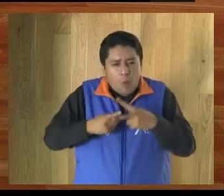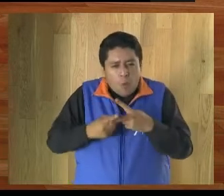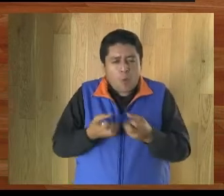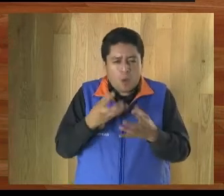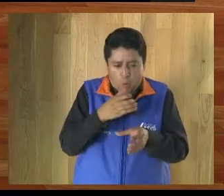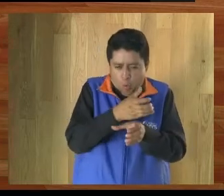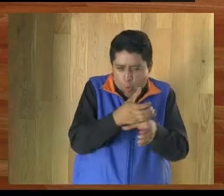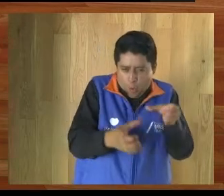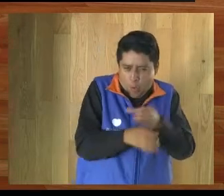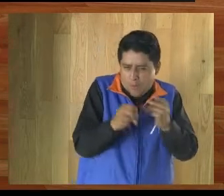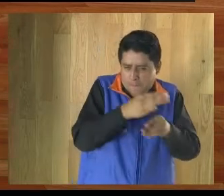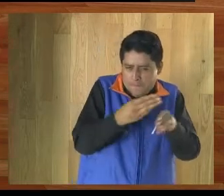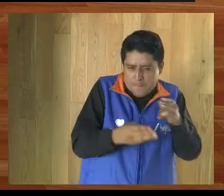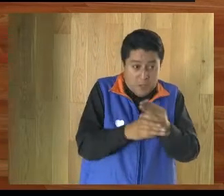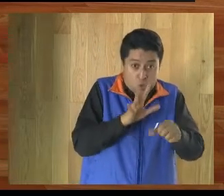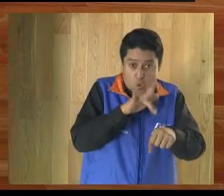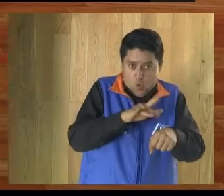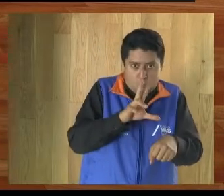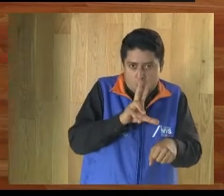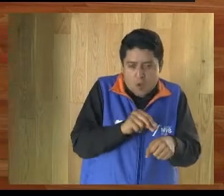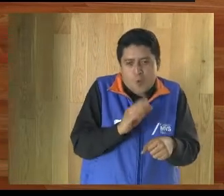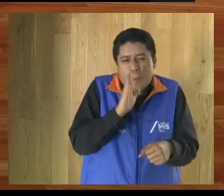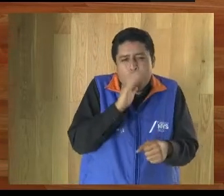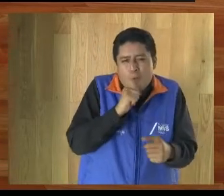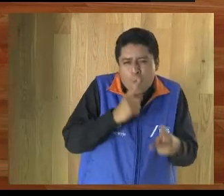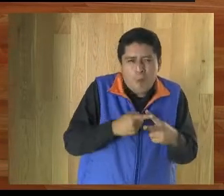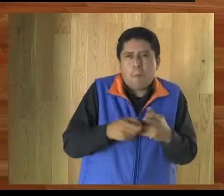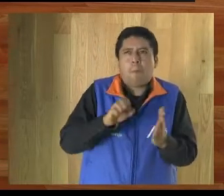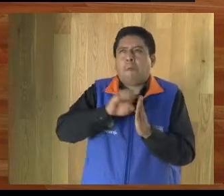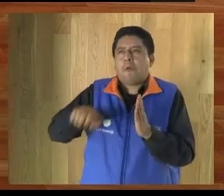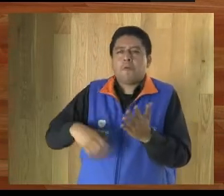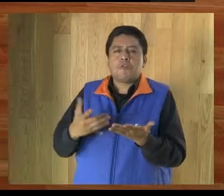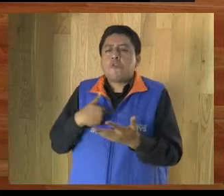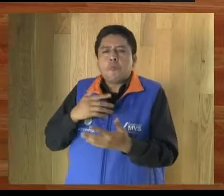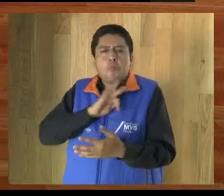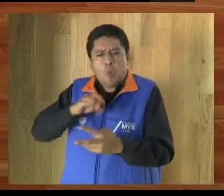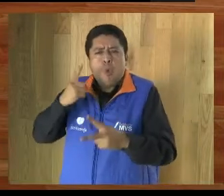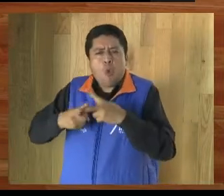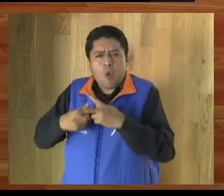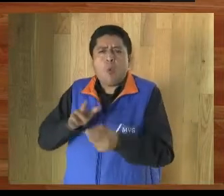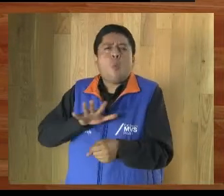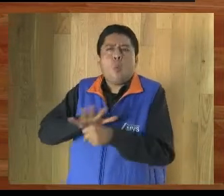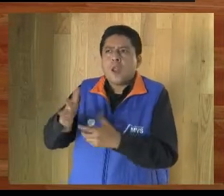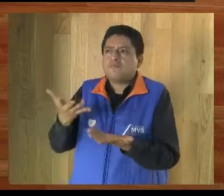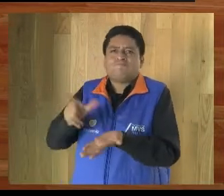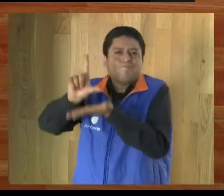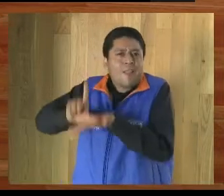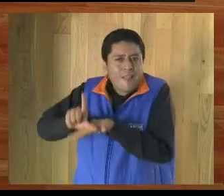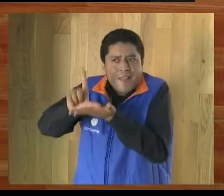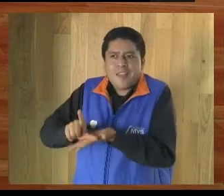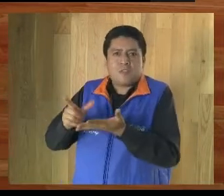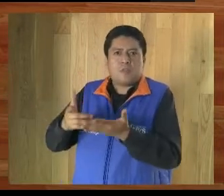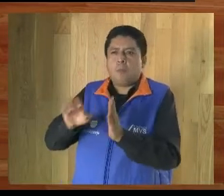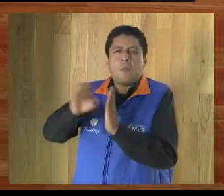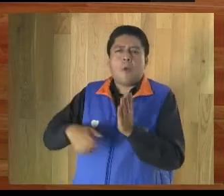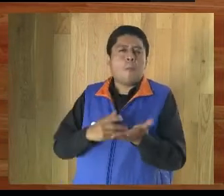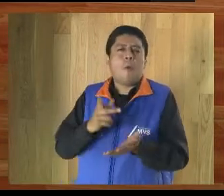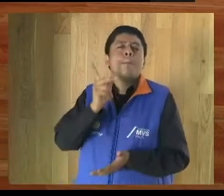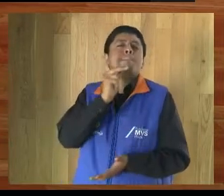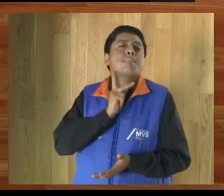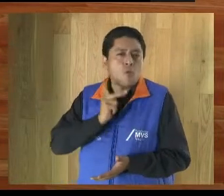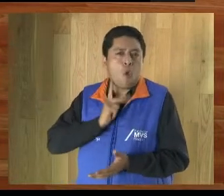intangibles, que no son tan fáciles de medir como cuando yo mido pues litros, o sea, barriles de petróleo,